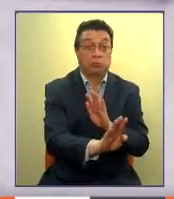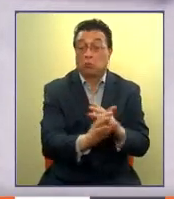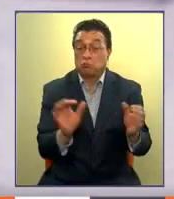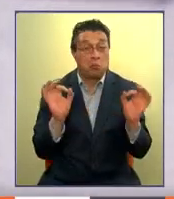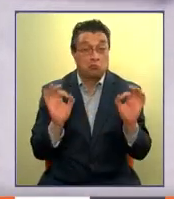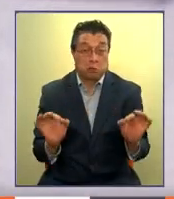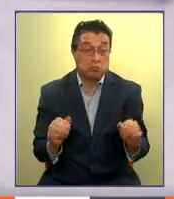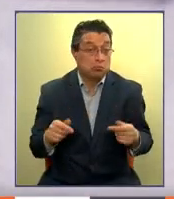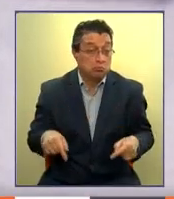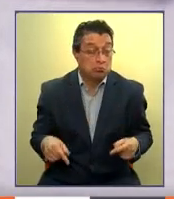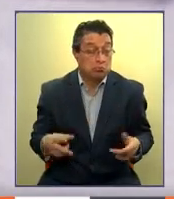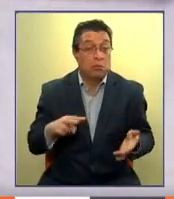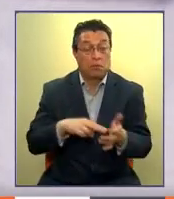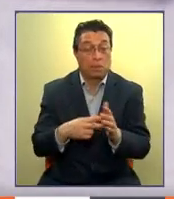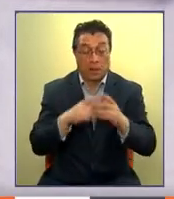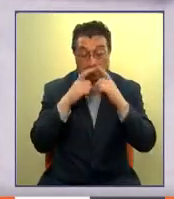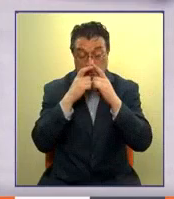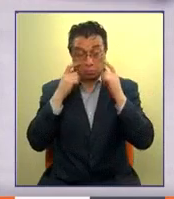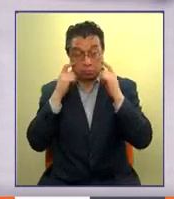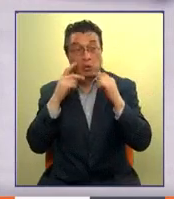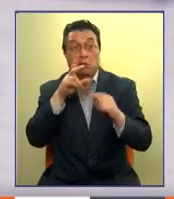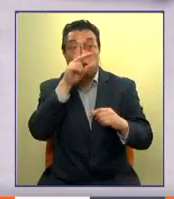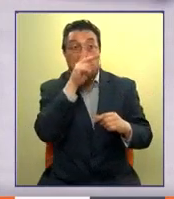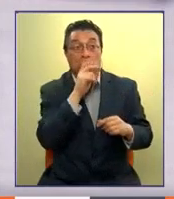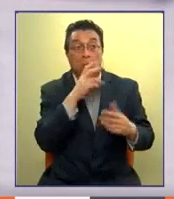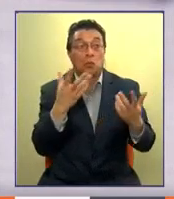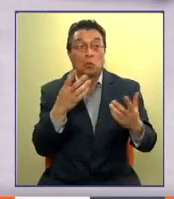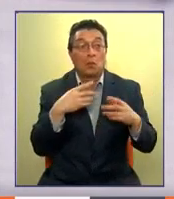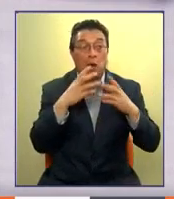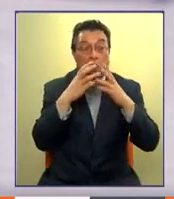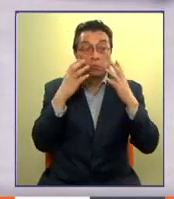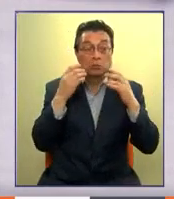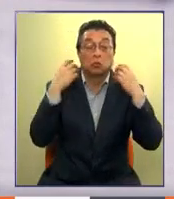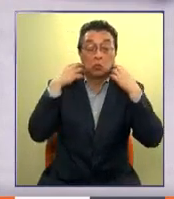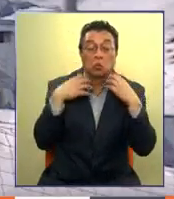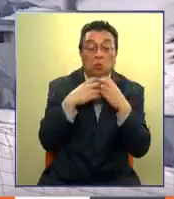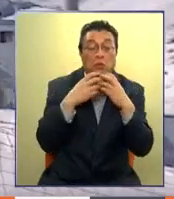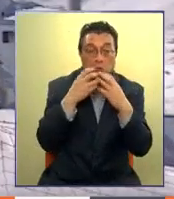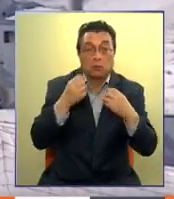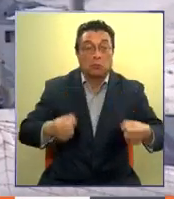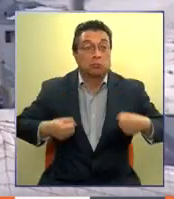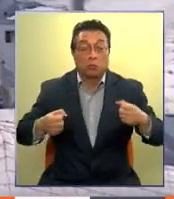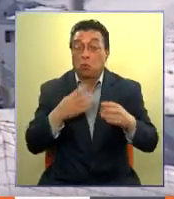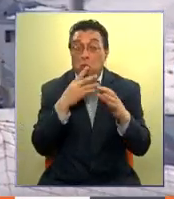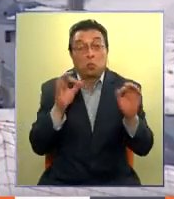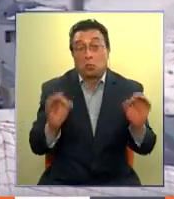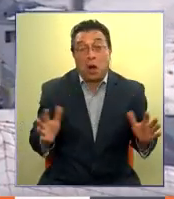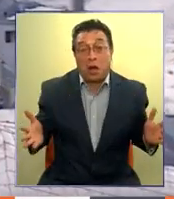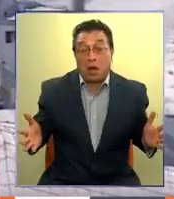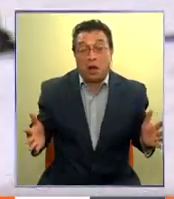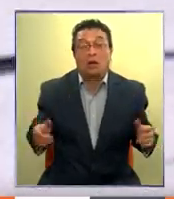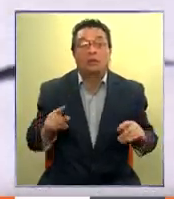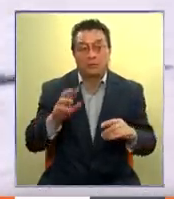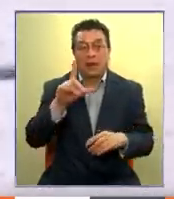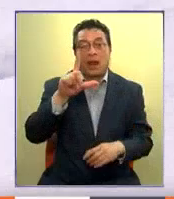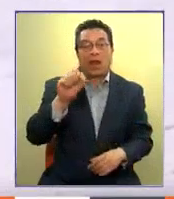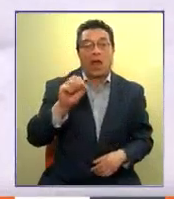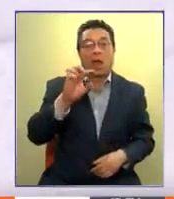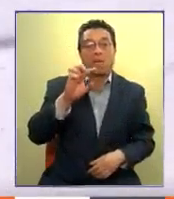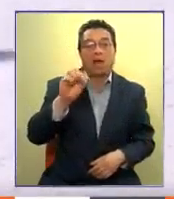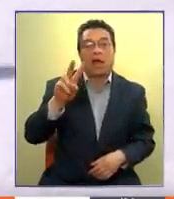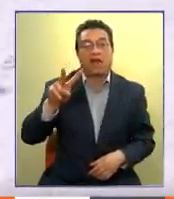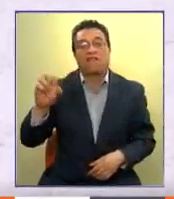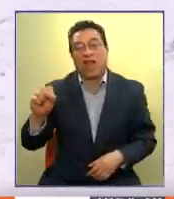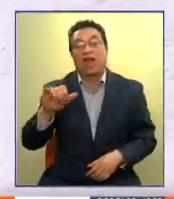1.5 metros, el tema del uso de la mascarilla es como si anduviera con el cuellito para el esquí. Ambos subieron a La Parva, centro de esquí que junto con